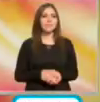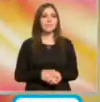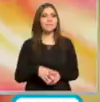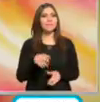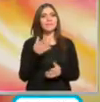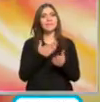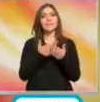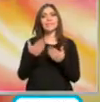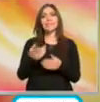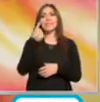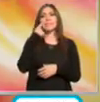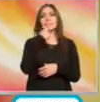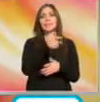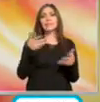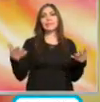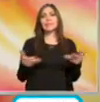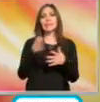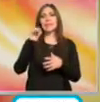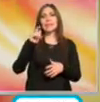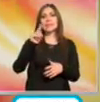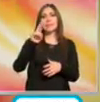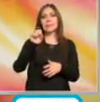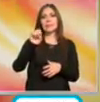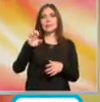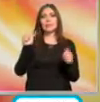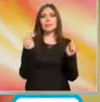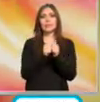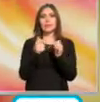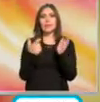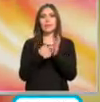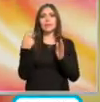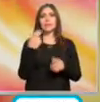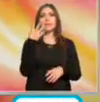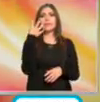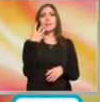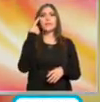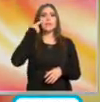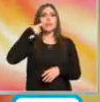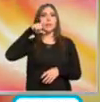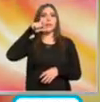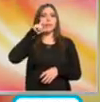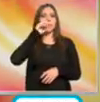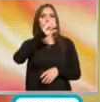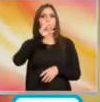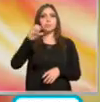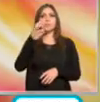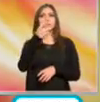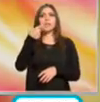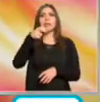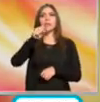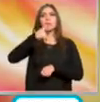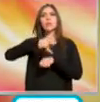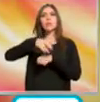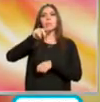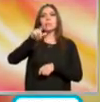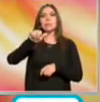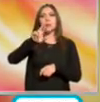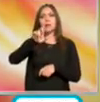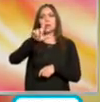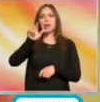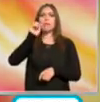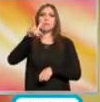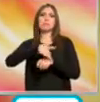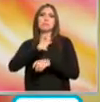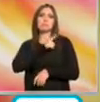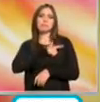Y vamos a requerir para esta ensalada caprese con camarón 4 jitomates bola, 300 gramos de queso mozzarella o cualquier queso que sea de su